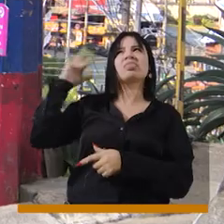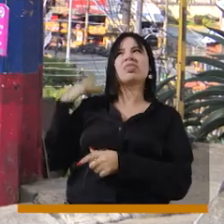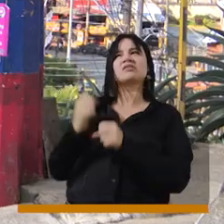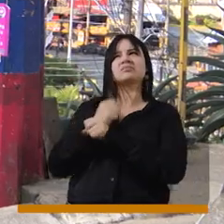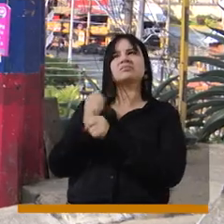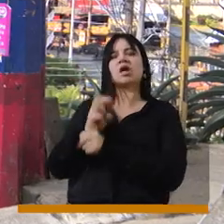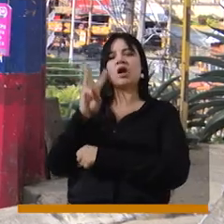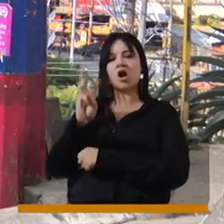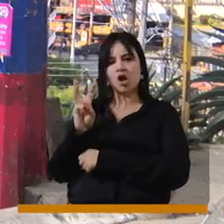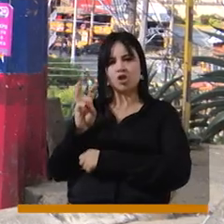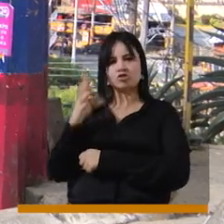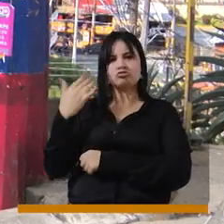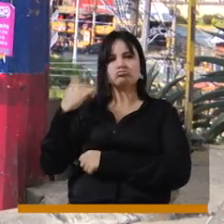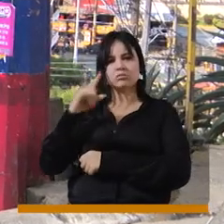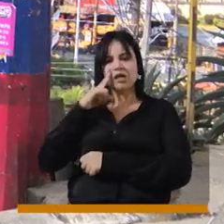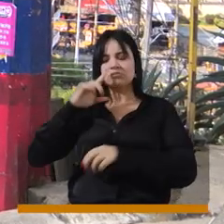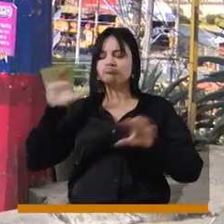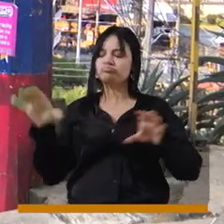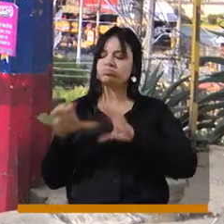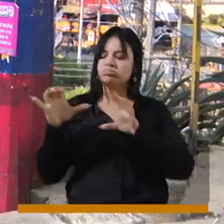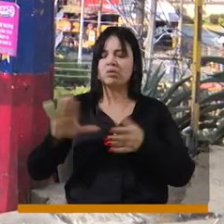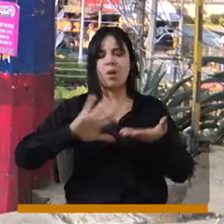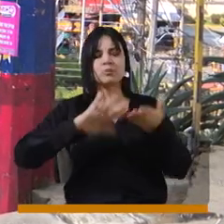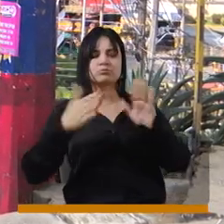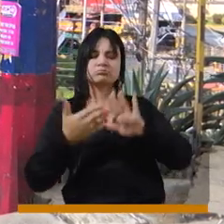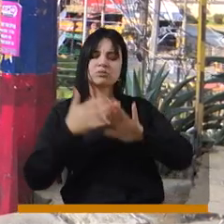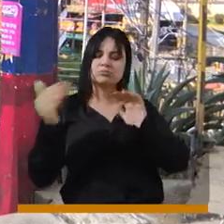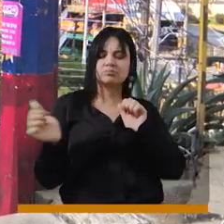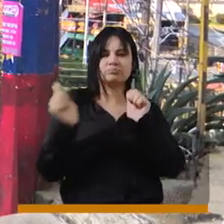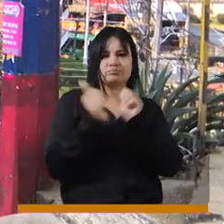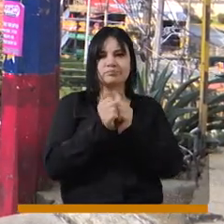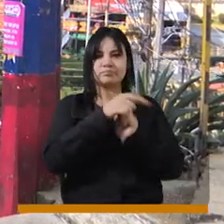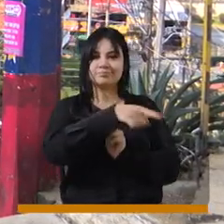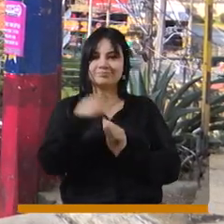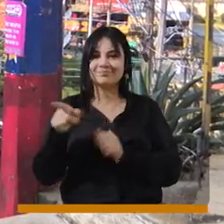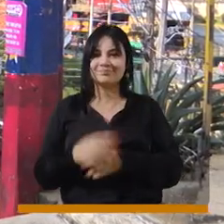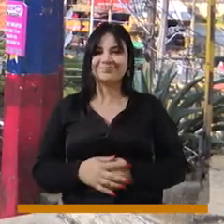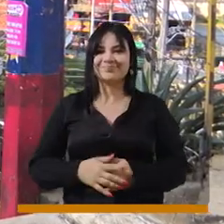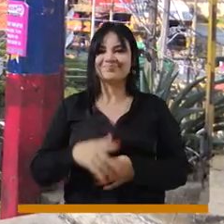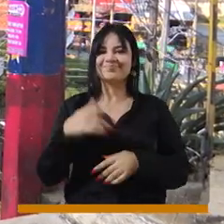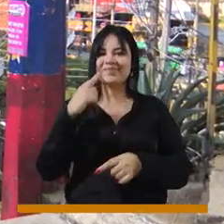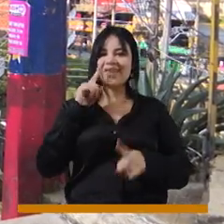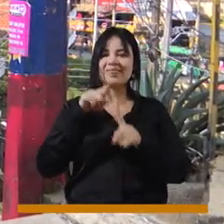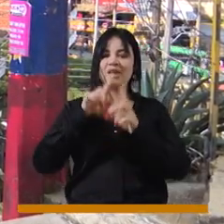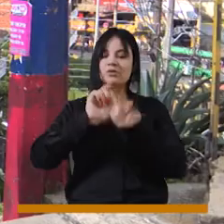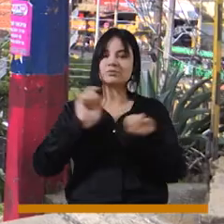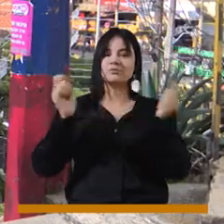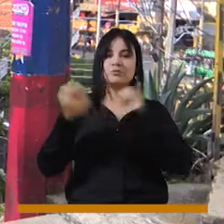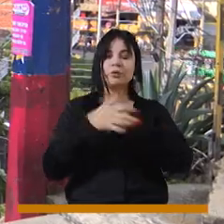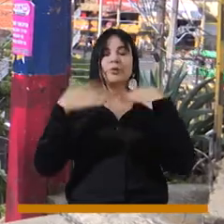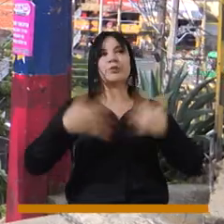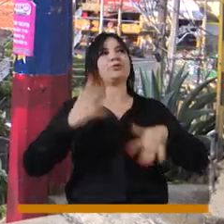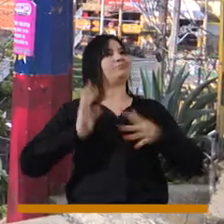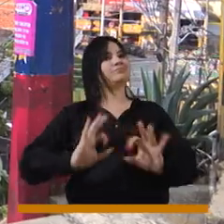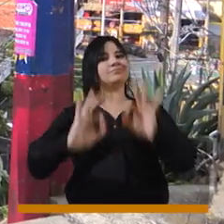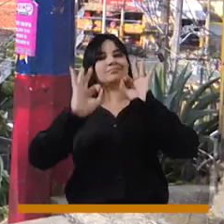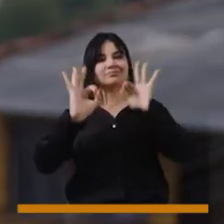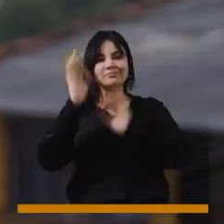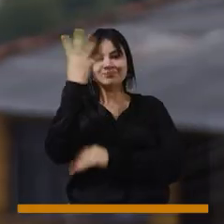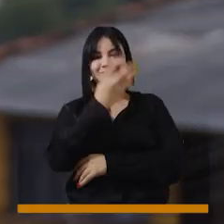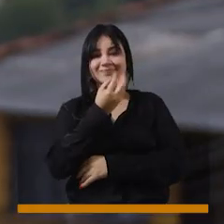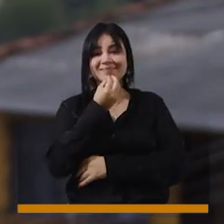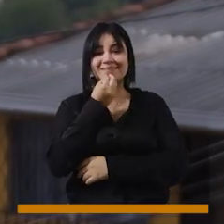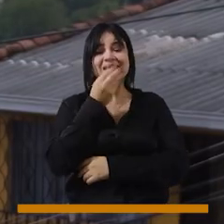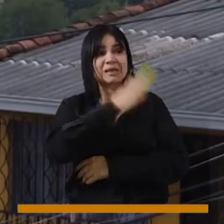yo tenía 8 años, hacíamos labor comunitario con la comunidad en la transformación del barrio, que ha sido